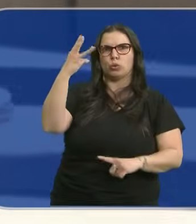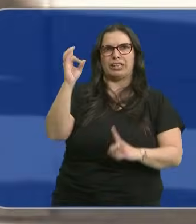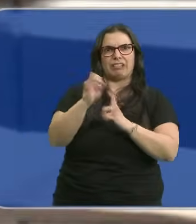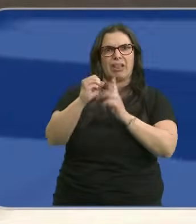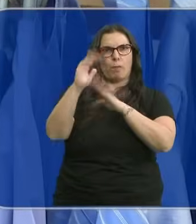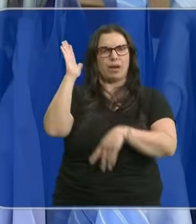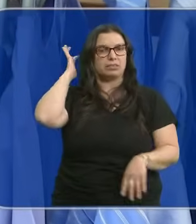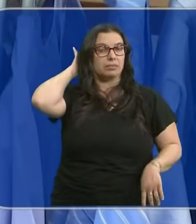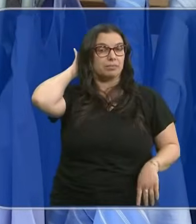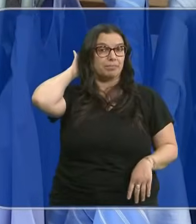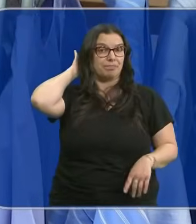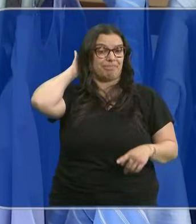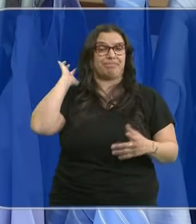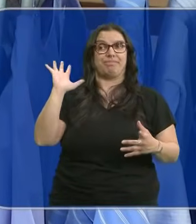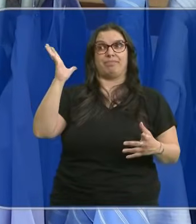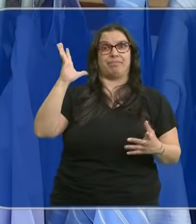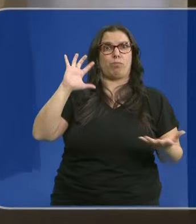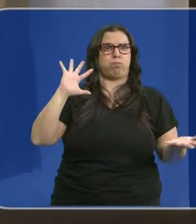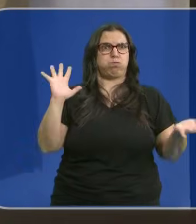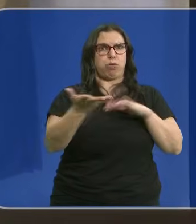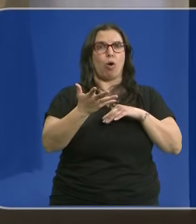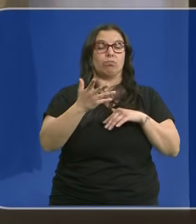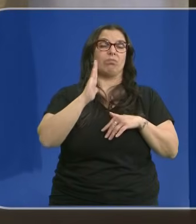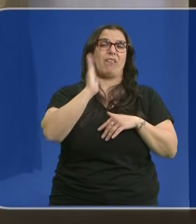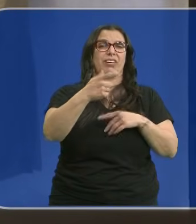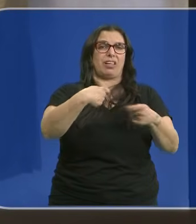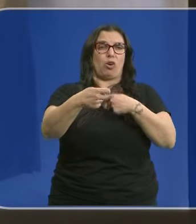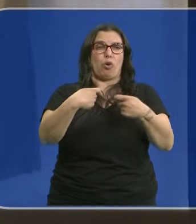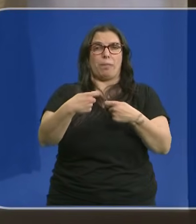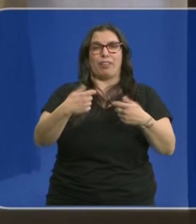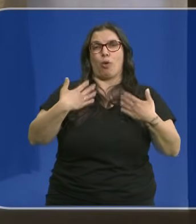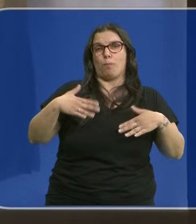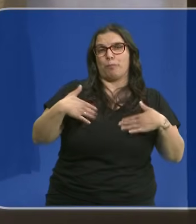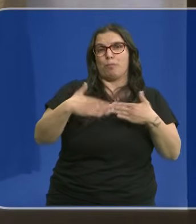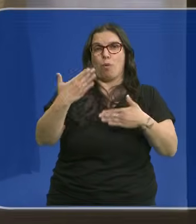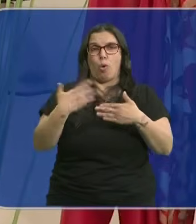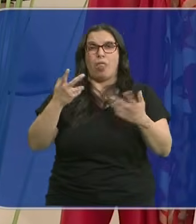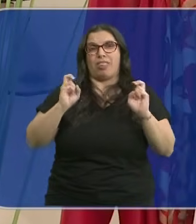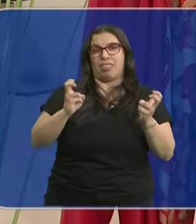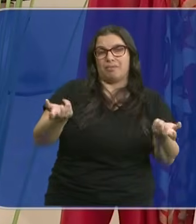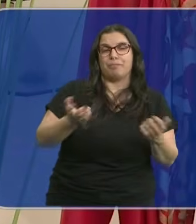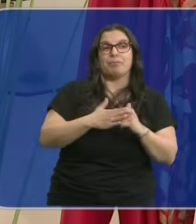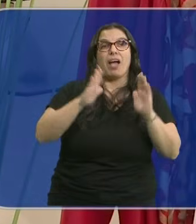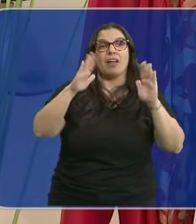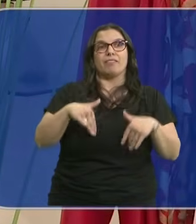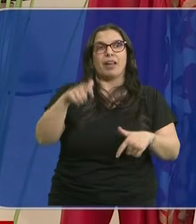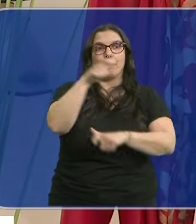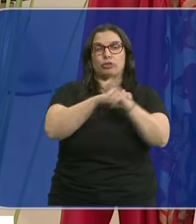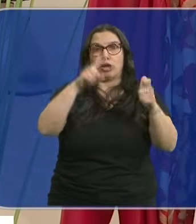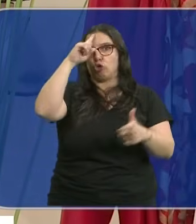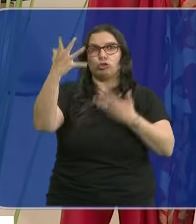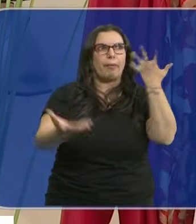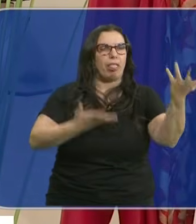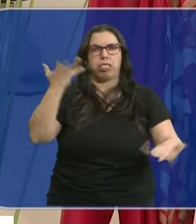30 grados. Esos cambios de temperatura han pasado factura al comercio de moda y calzado. La gente al final termina que está